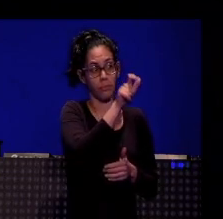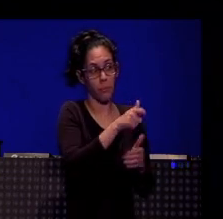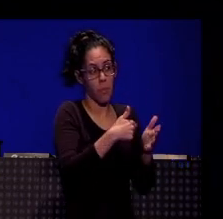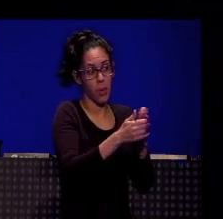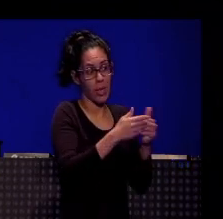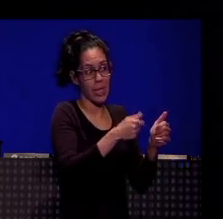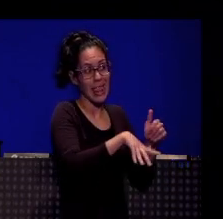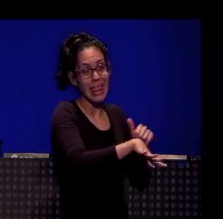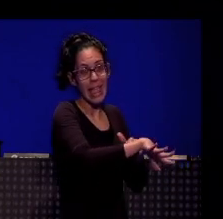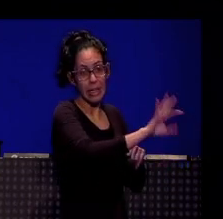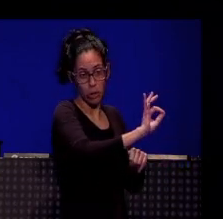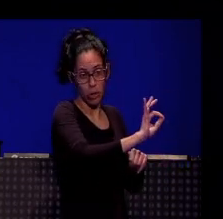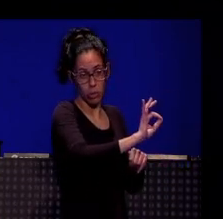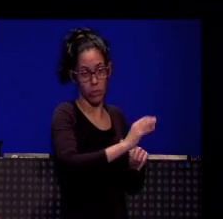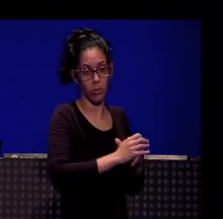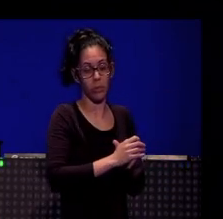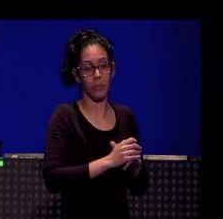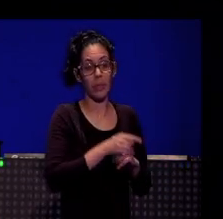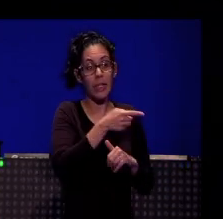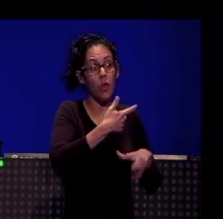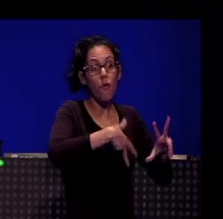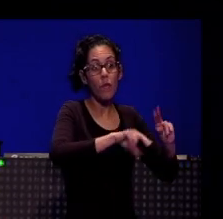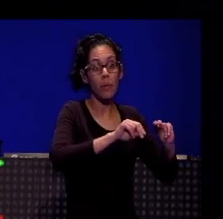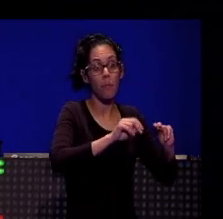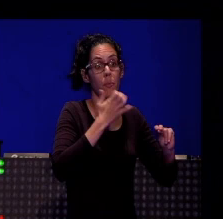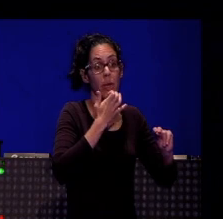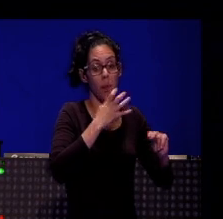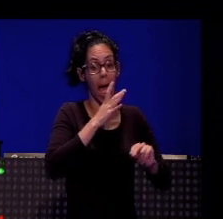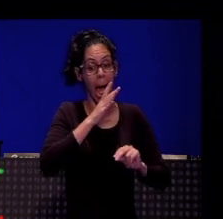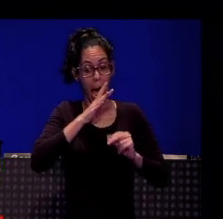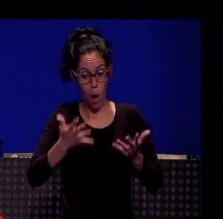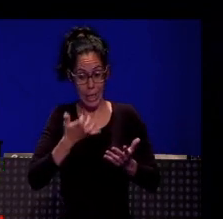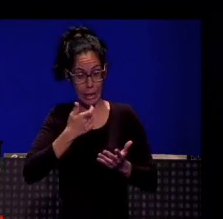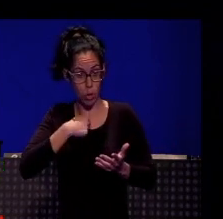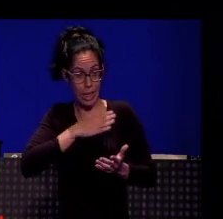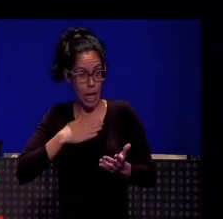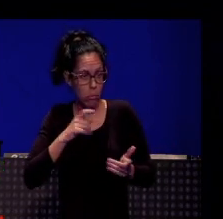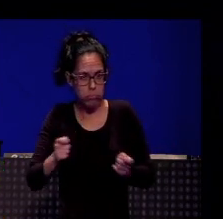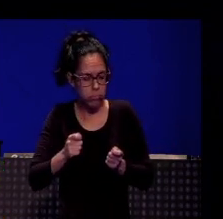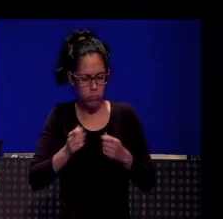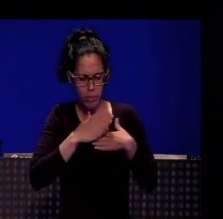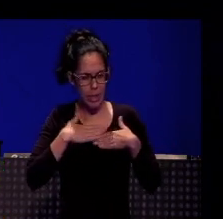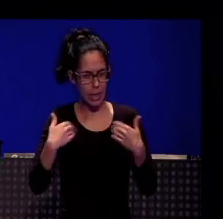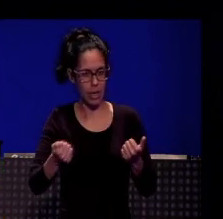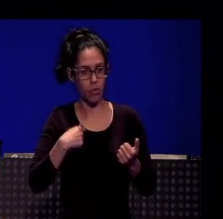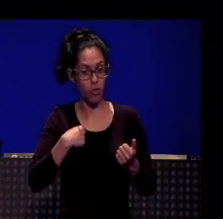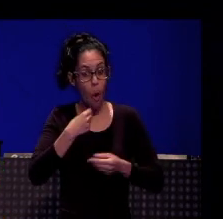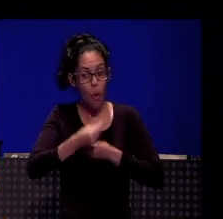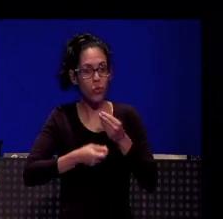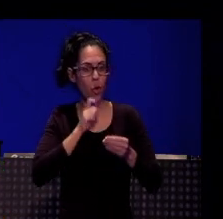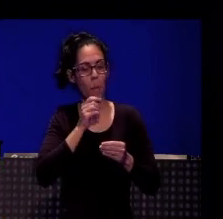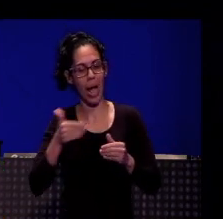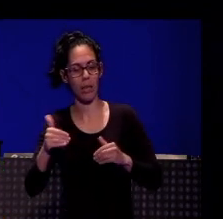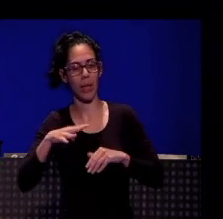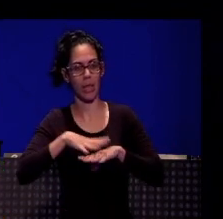ti y esto con las redes sociales se ha terminado porque ahora yo sí quiero promocionar lo que lo que me dé la gana lo utilizó en mis redes sociales